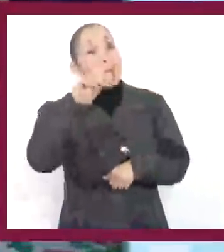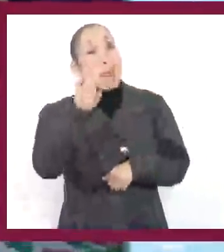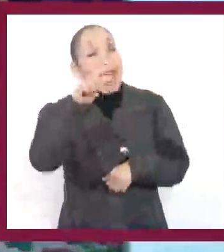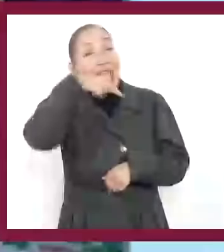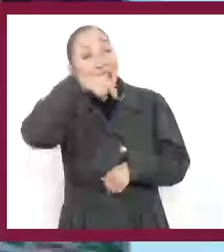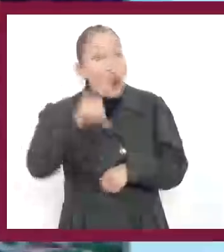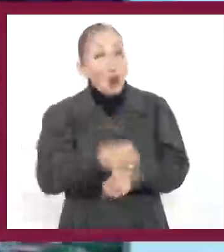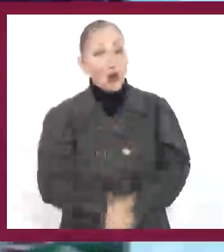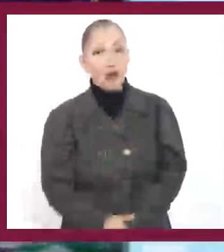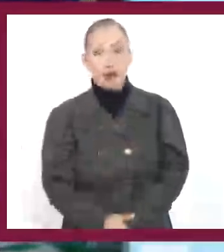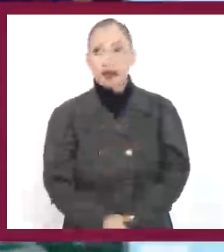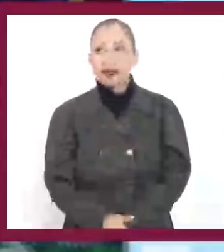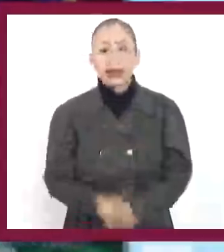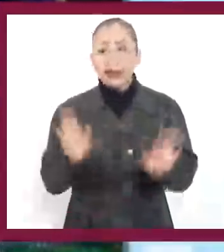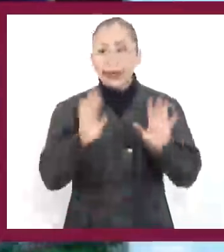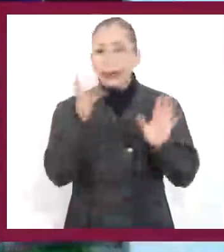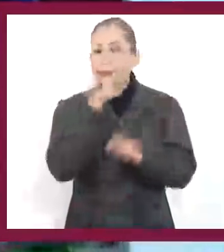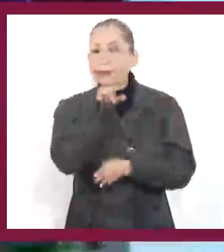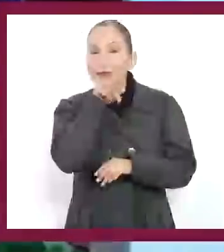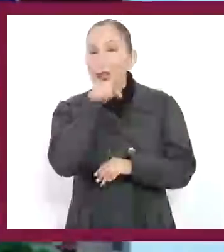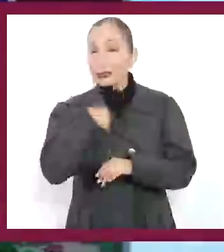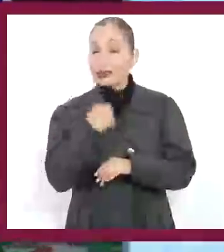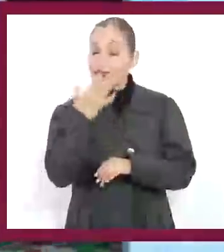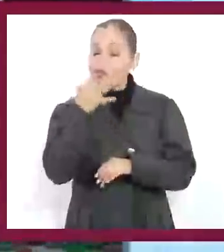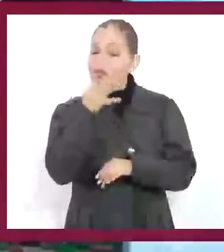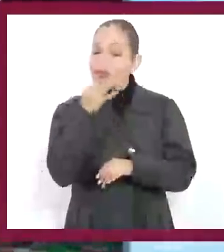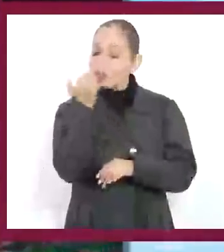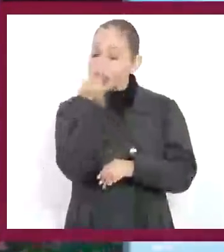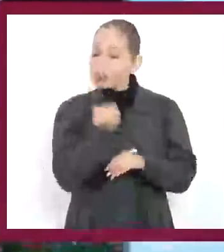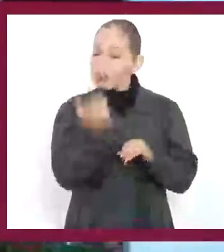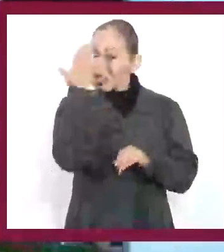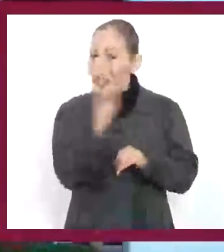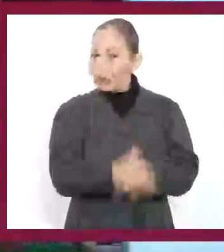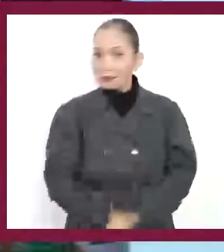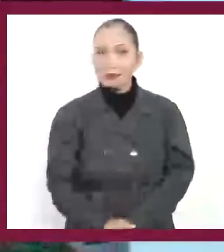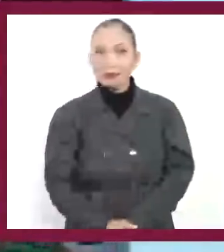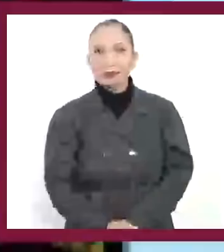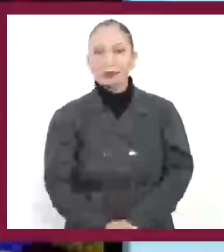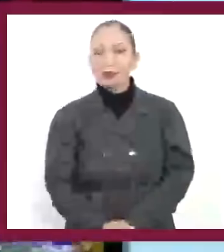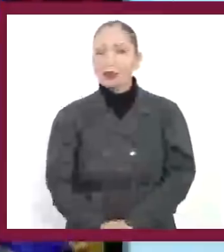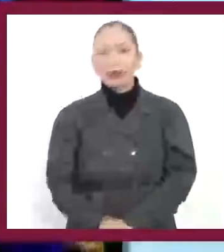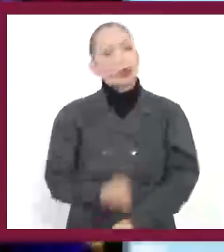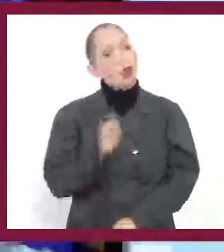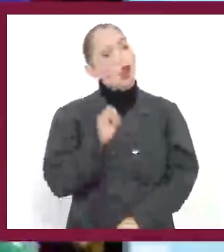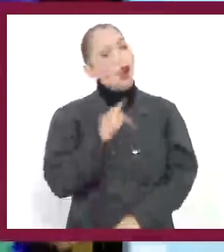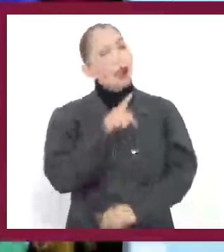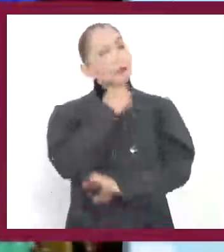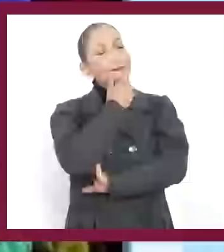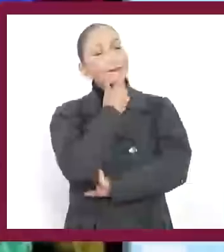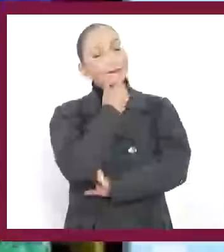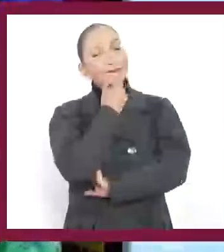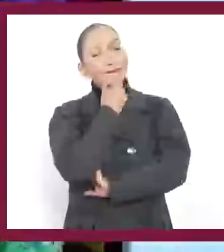tlalpeño! Bueno, no te preocupes, es mi especialidad. Bueno, está bien.